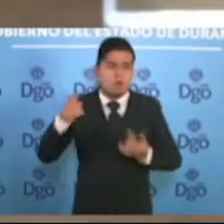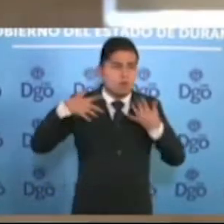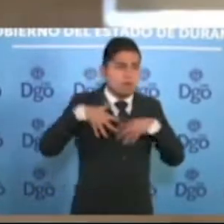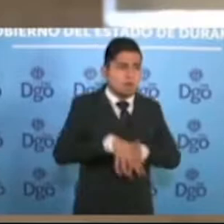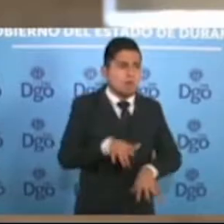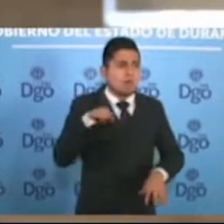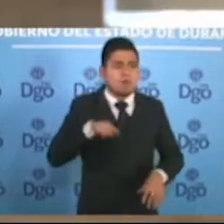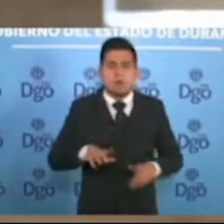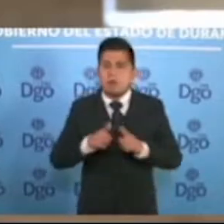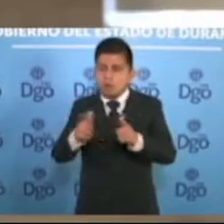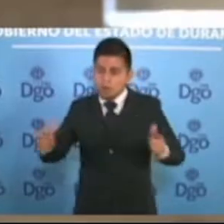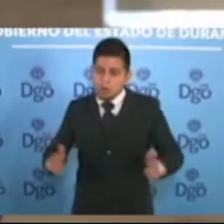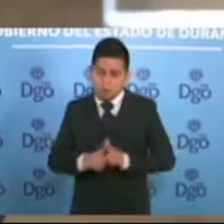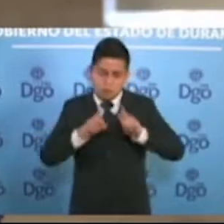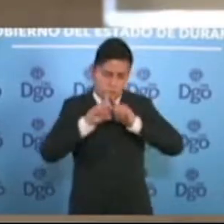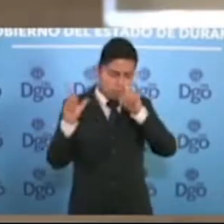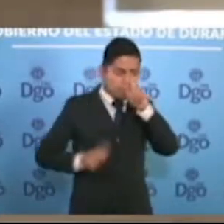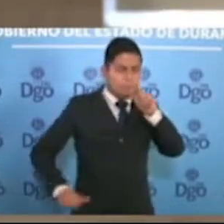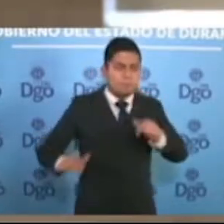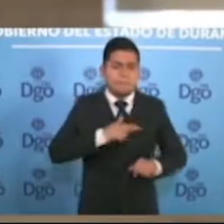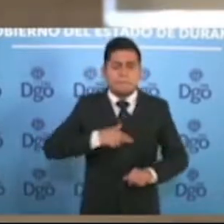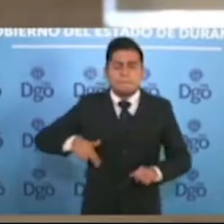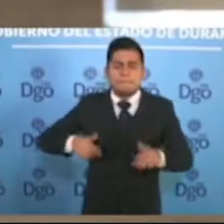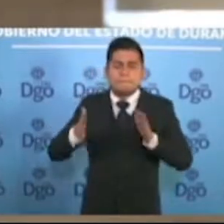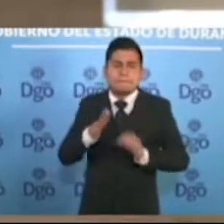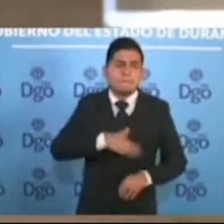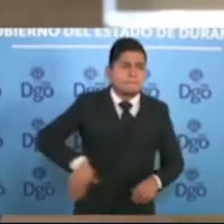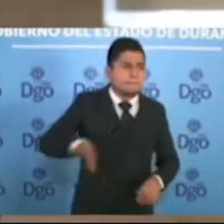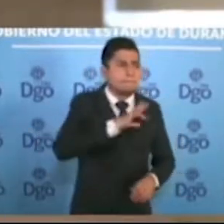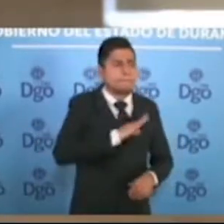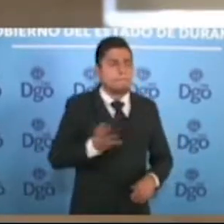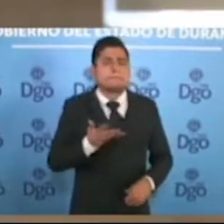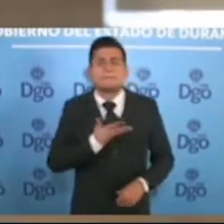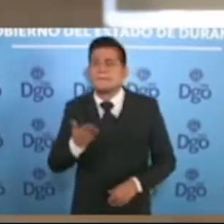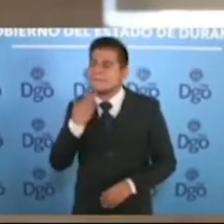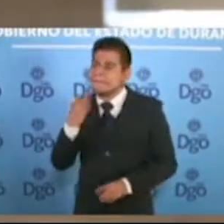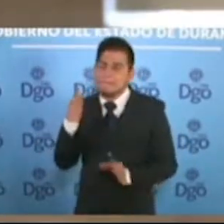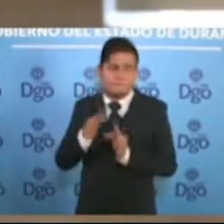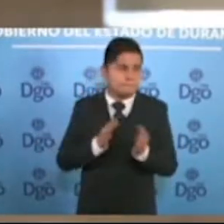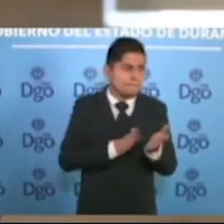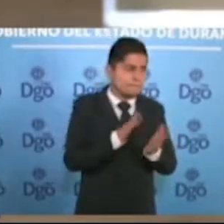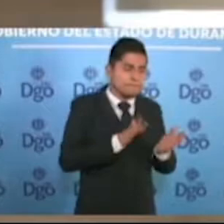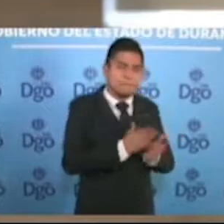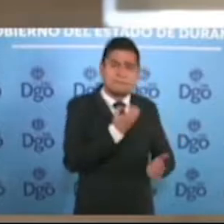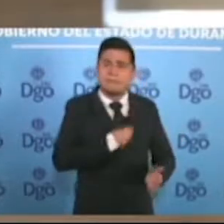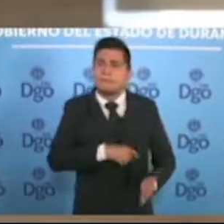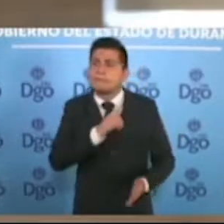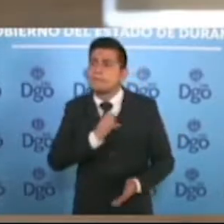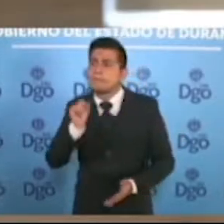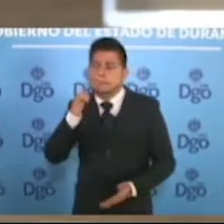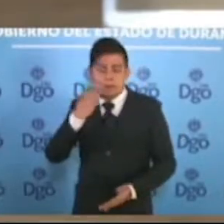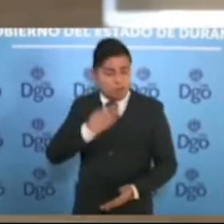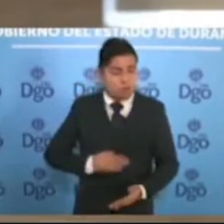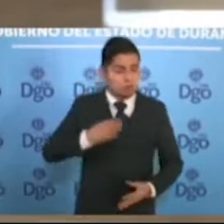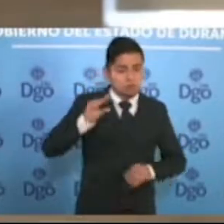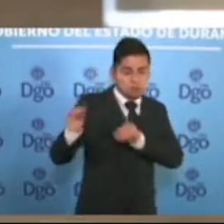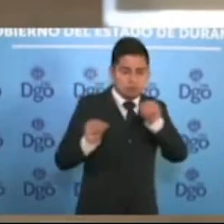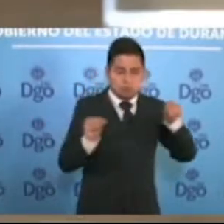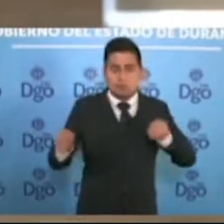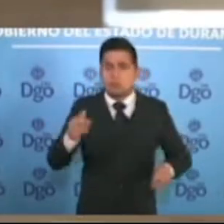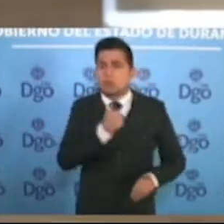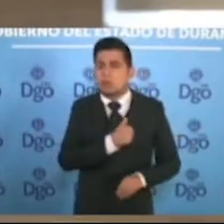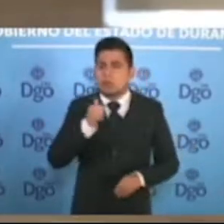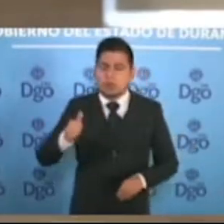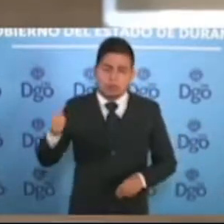Alianza Federalista, hemos buscado fortalecer la salud y la justicia distributiva de los ingresos,